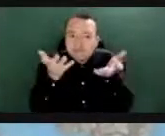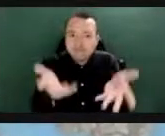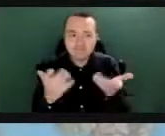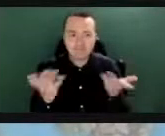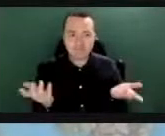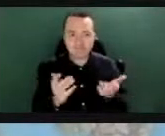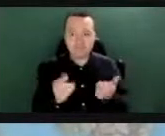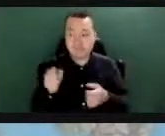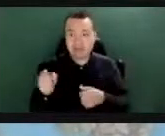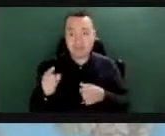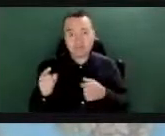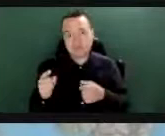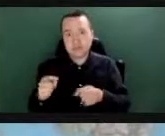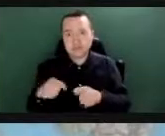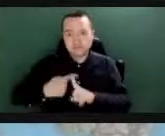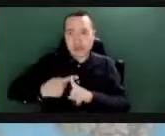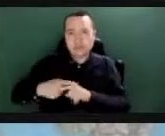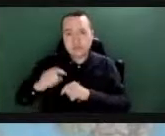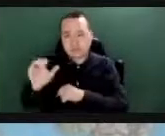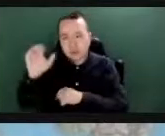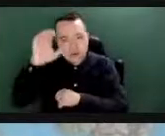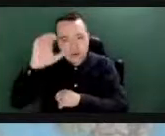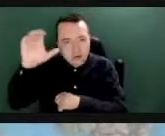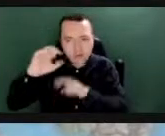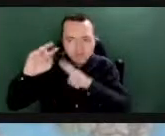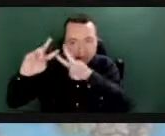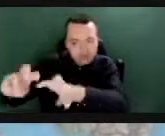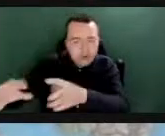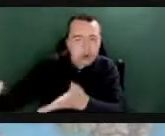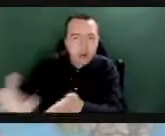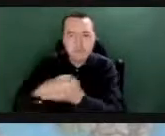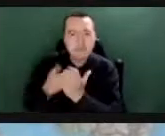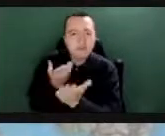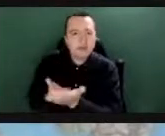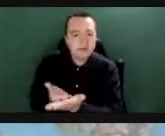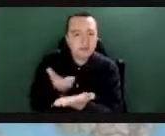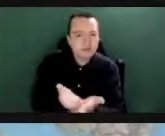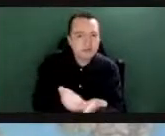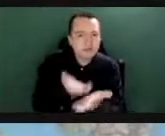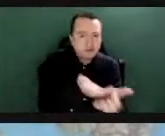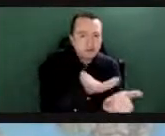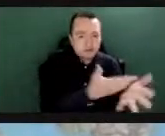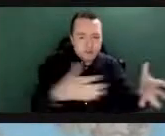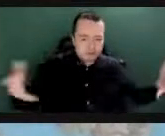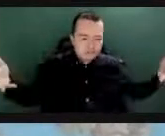Encontrar algunos elementos, como por ejemplo el uso de las mascarillas.